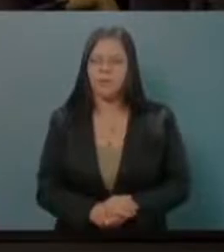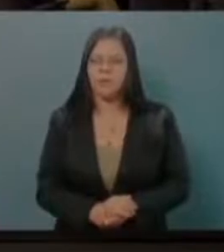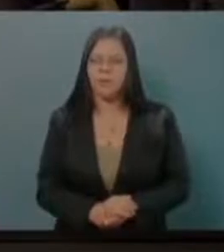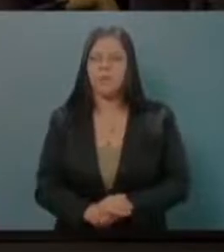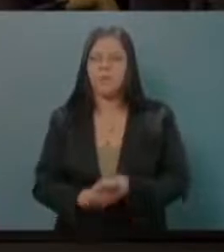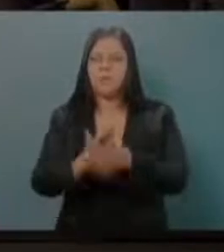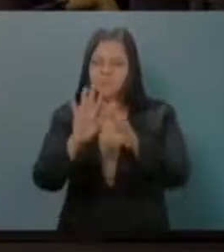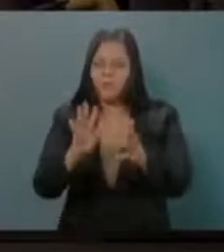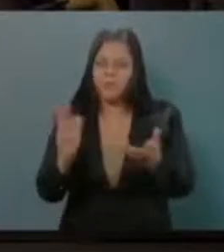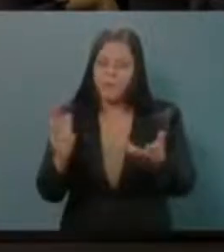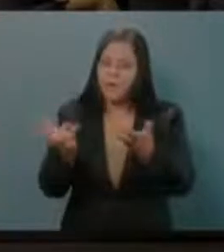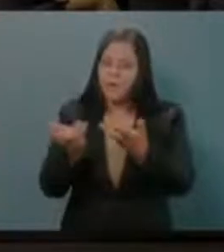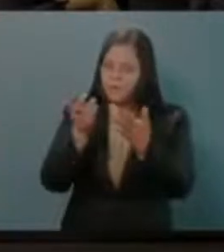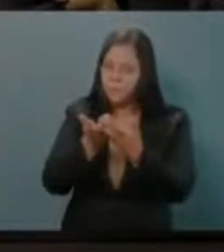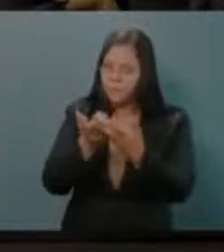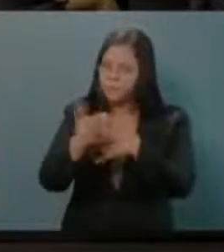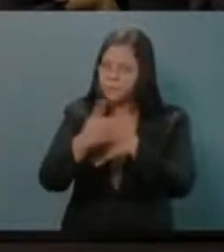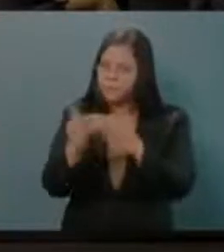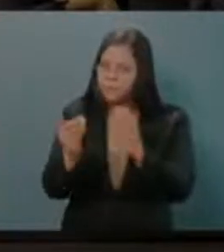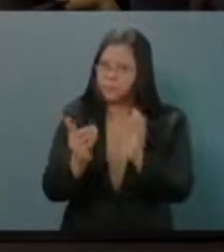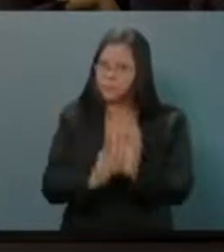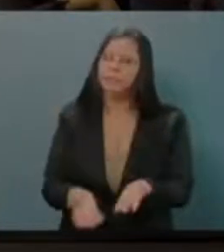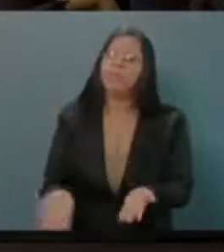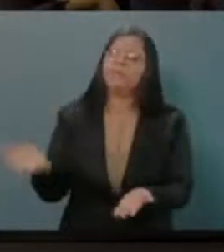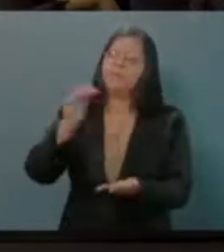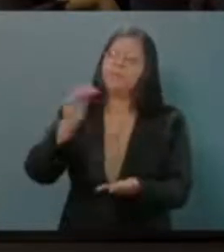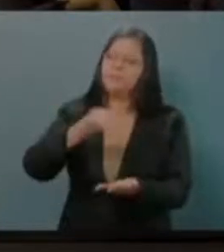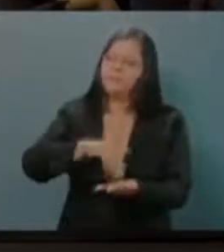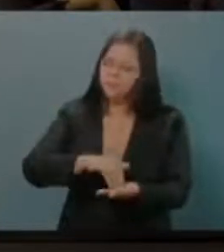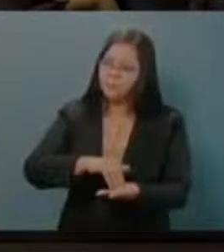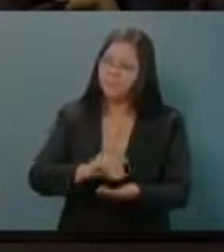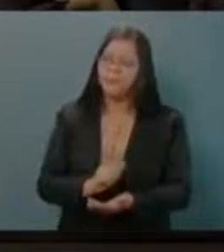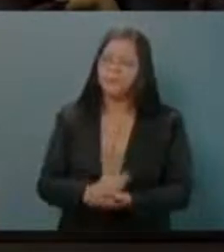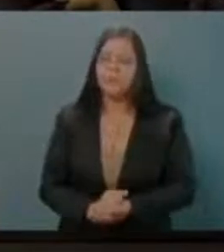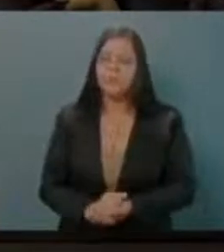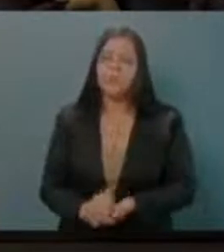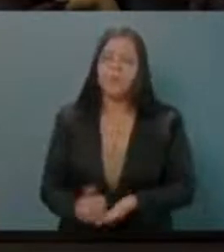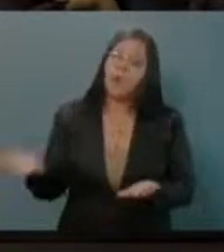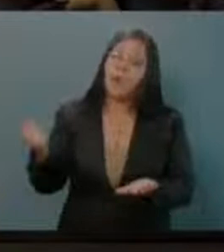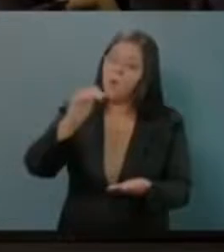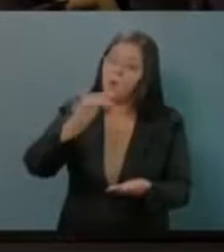Estimados colegas, nuevamente repito